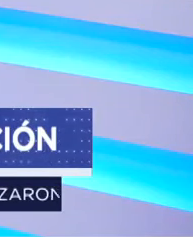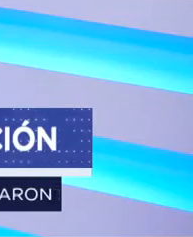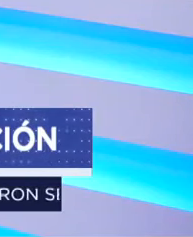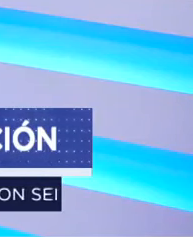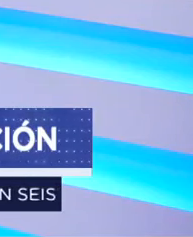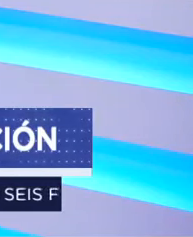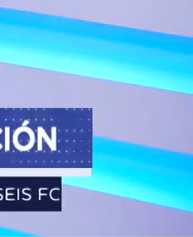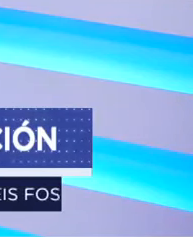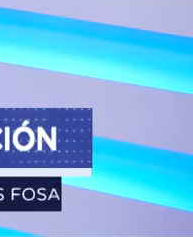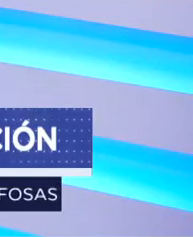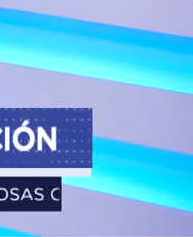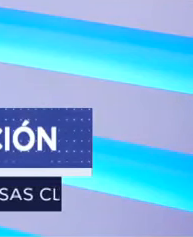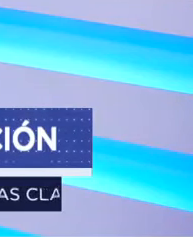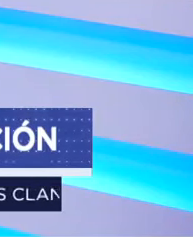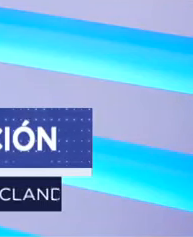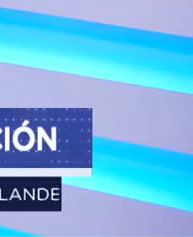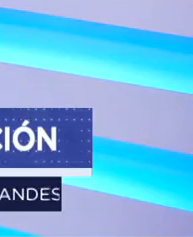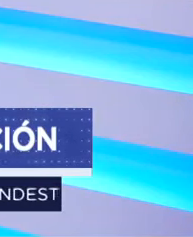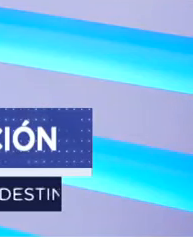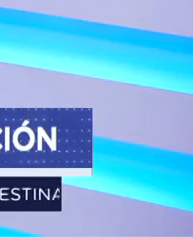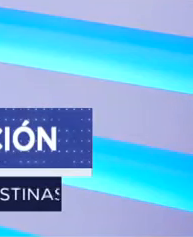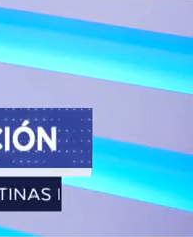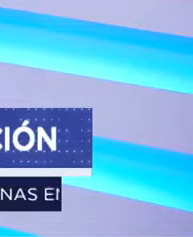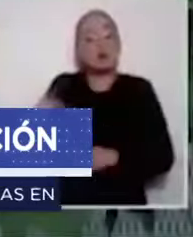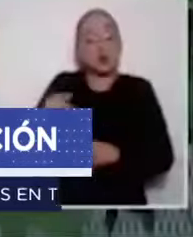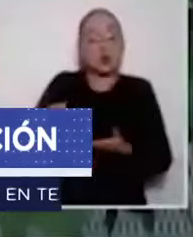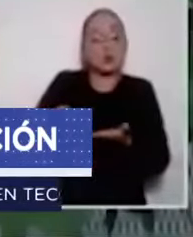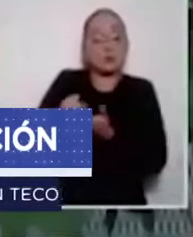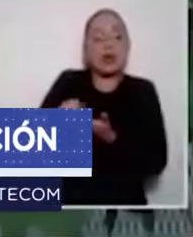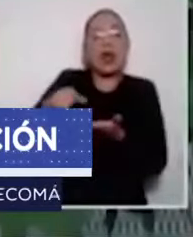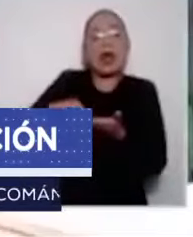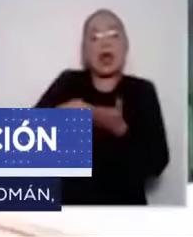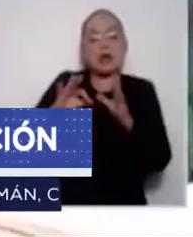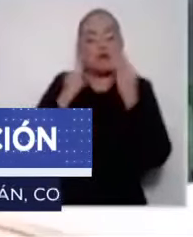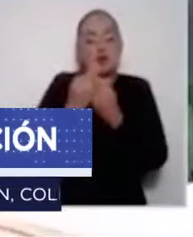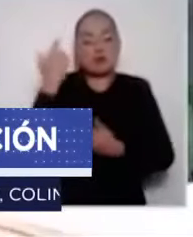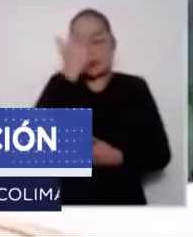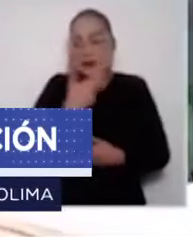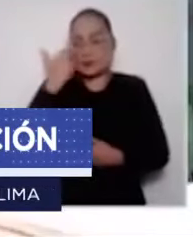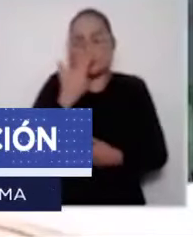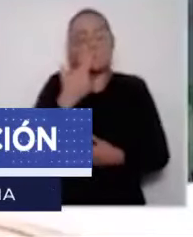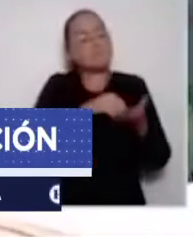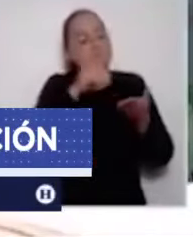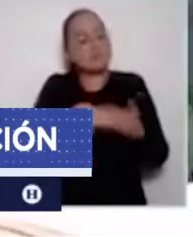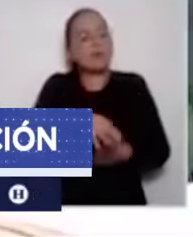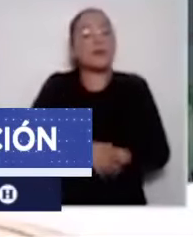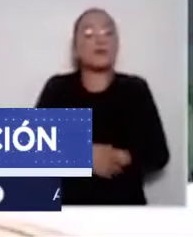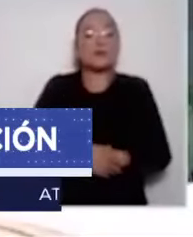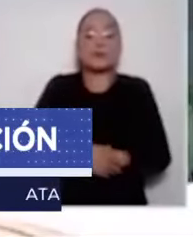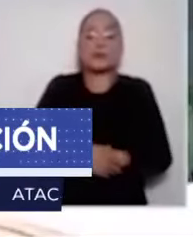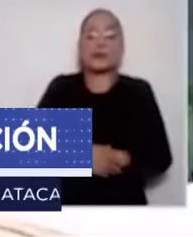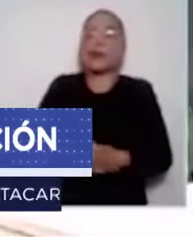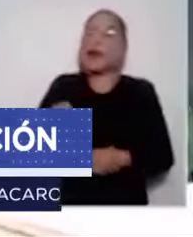estatal? Gracias, Sofía. Sí, efectivamente, platicamos el pasado lunes cuando empezó a circular